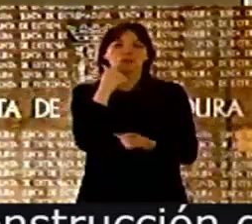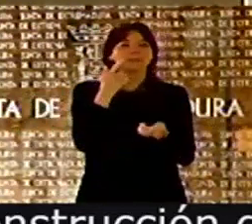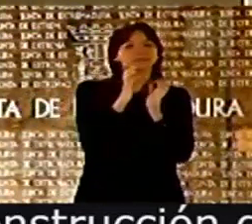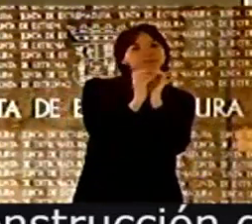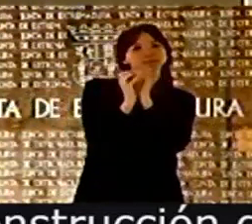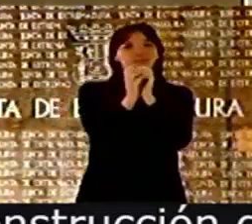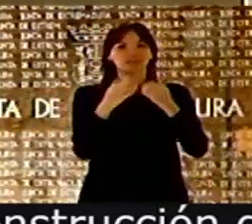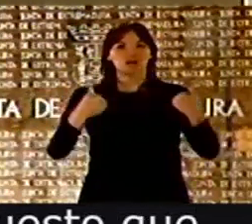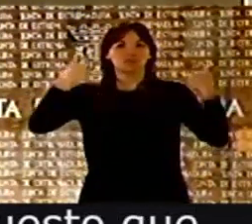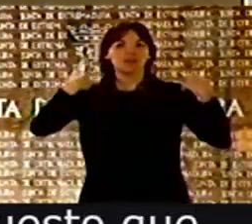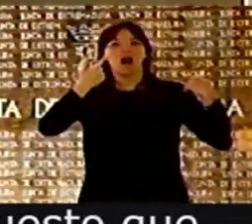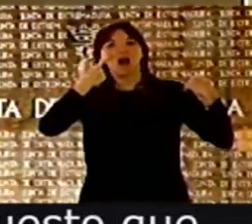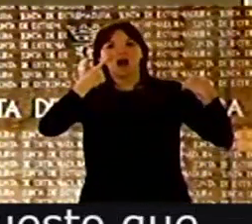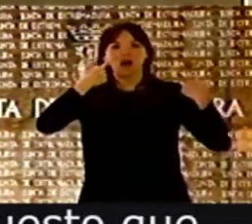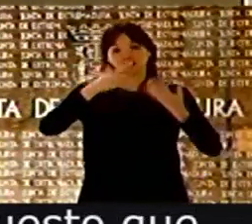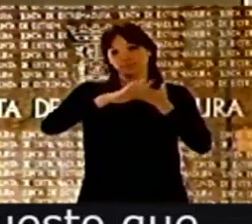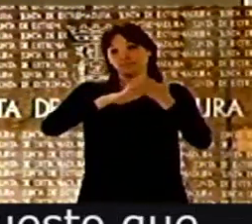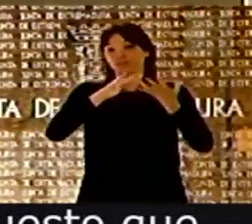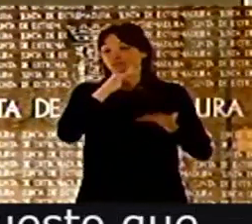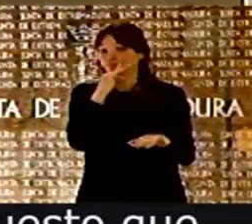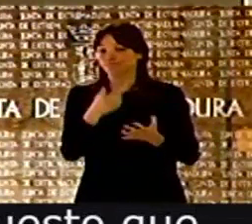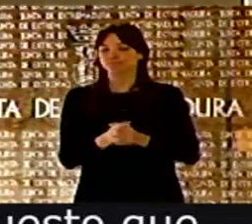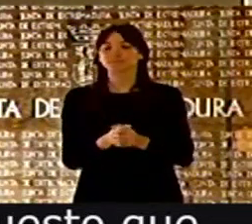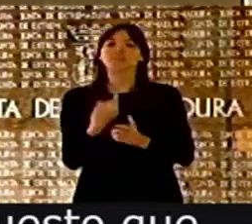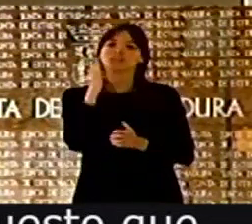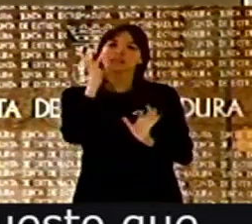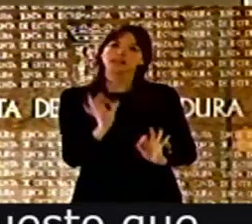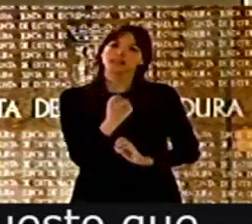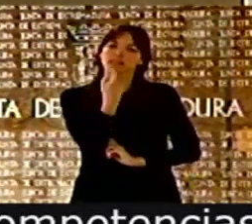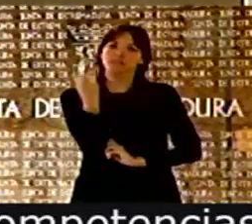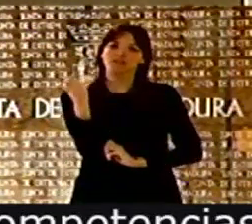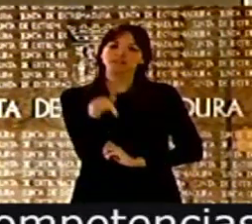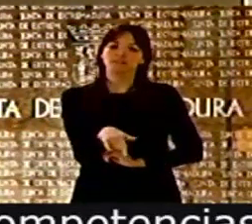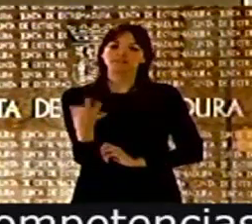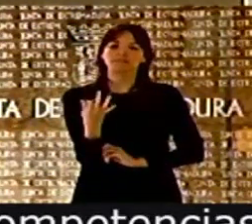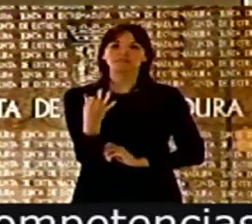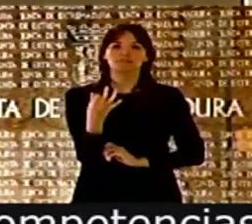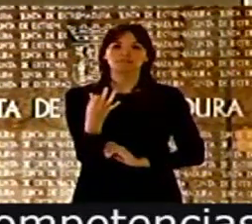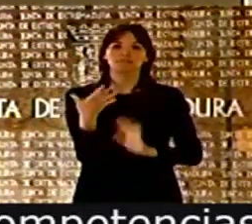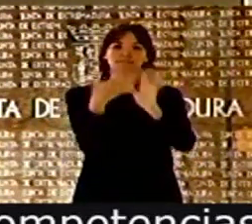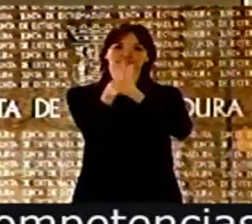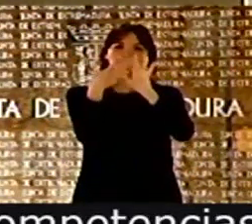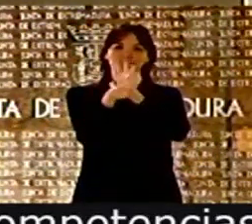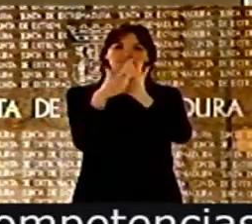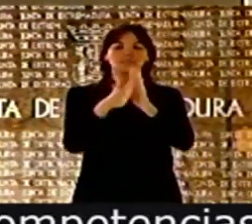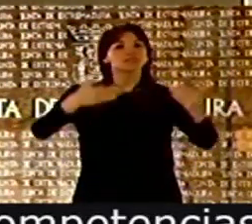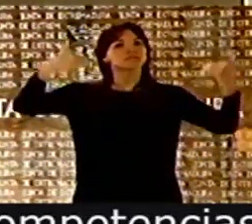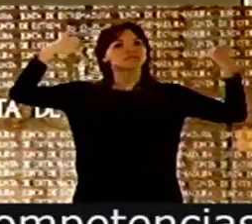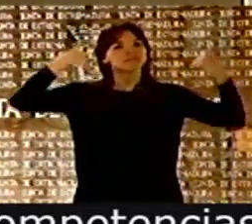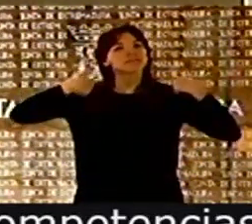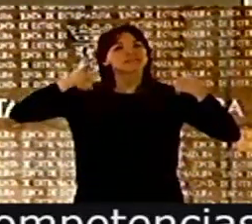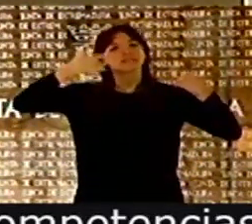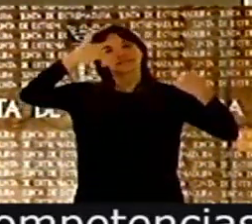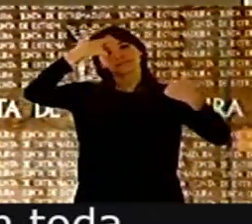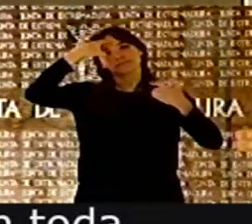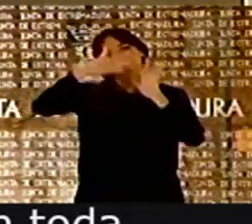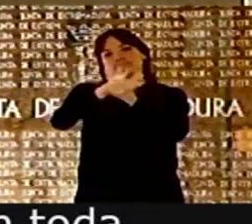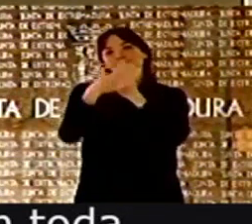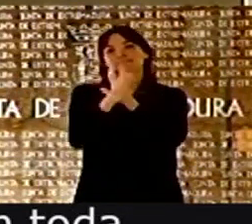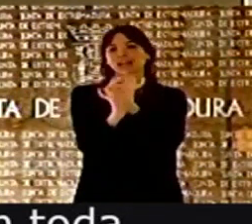competencias. Lo que sí creo que es necesario delimitar con toda claridad las competencias en la Constitución española